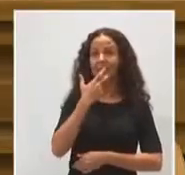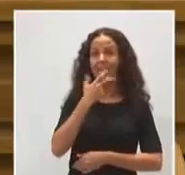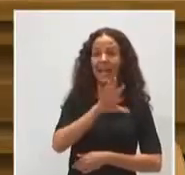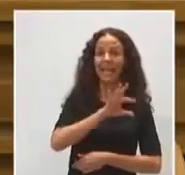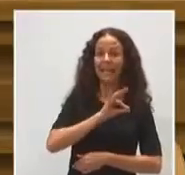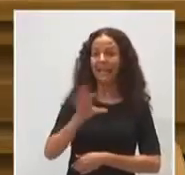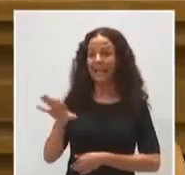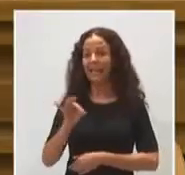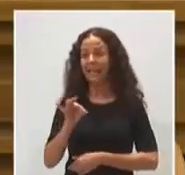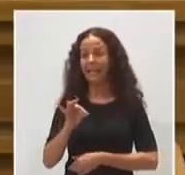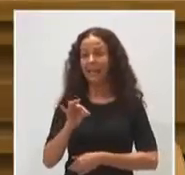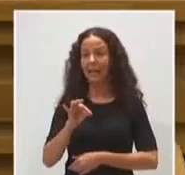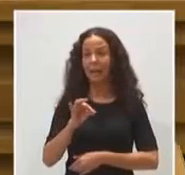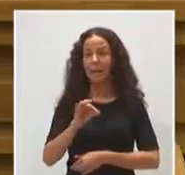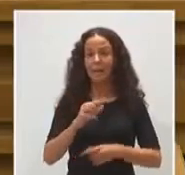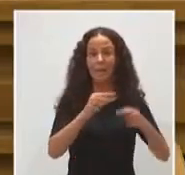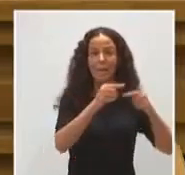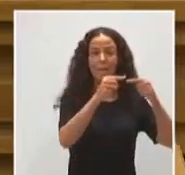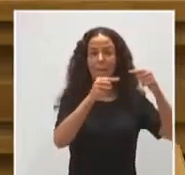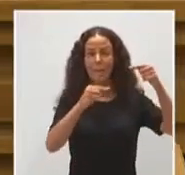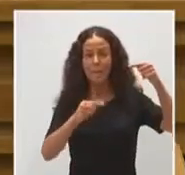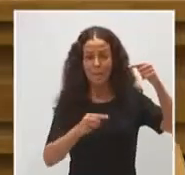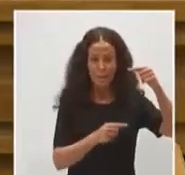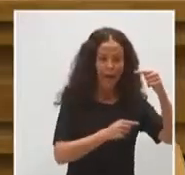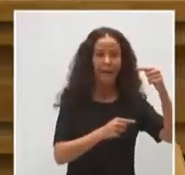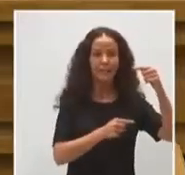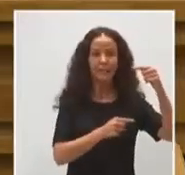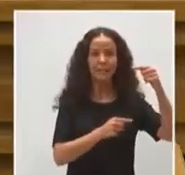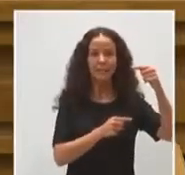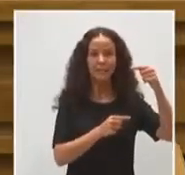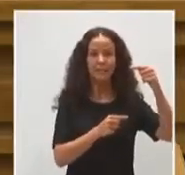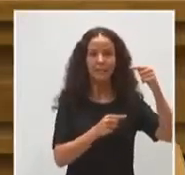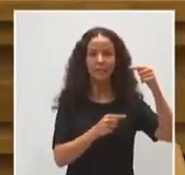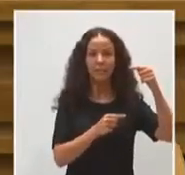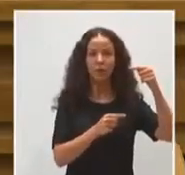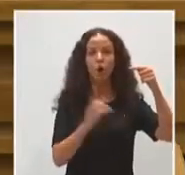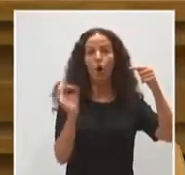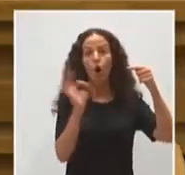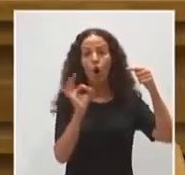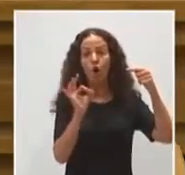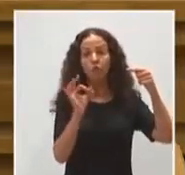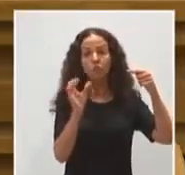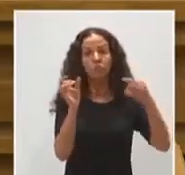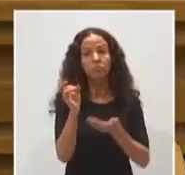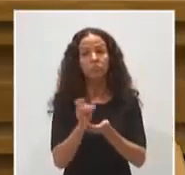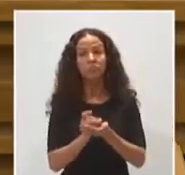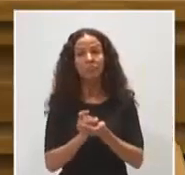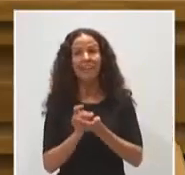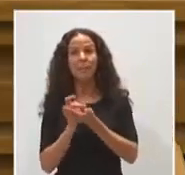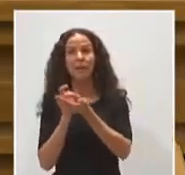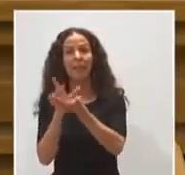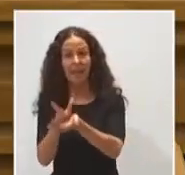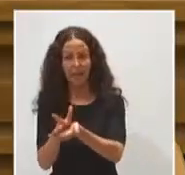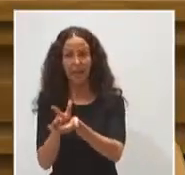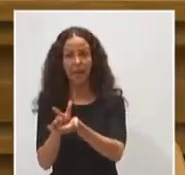un poquito más de déficit o un poquito más una coma más o menos y despedir o roturar